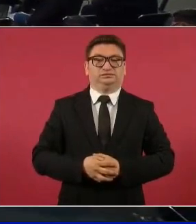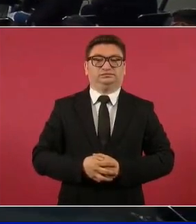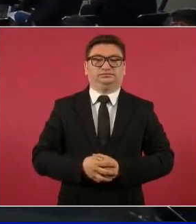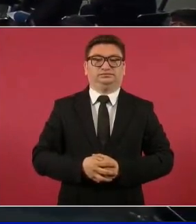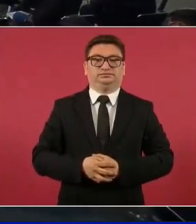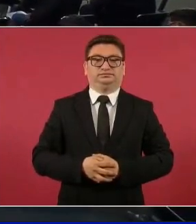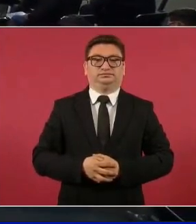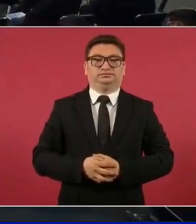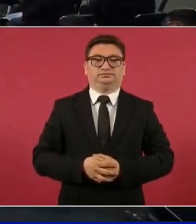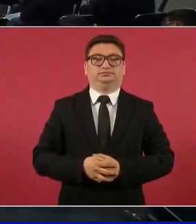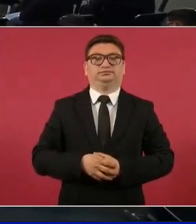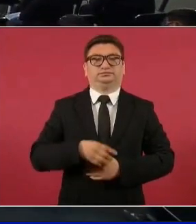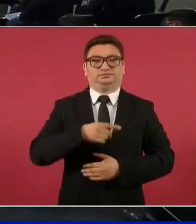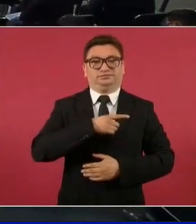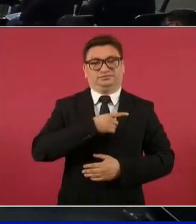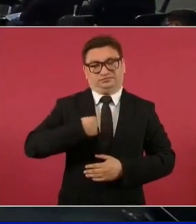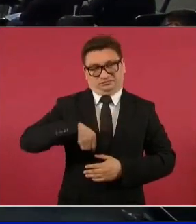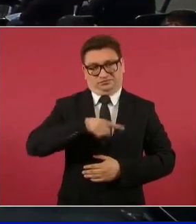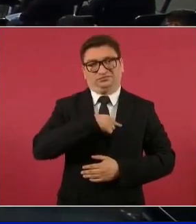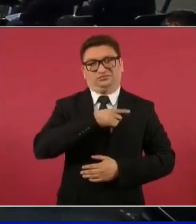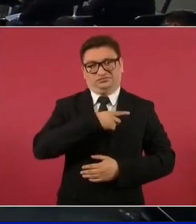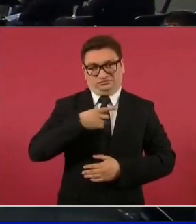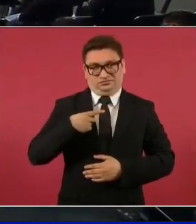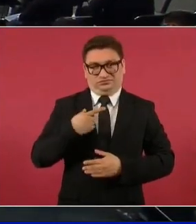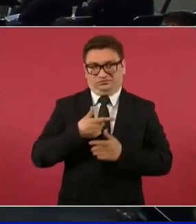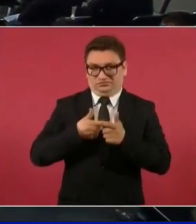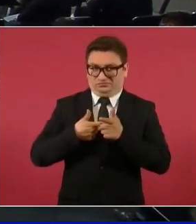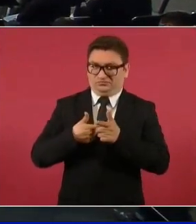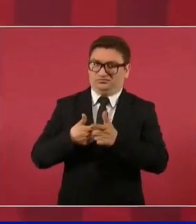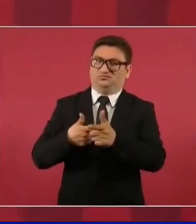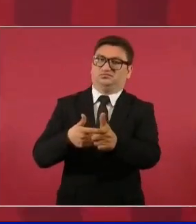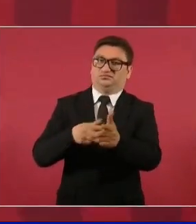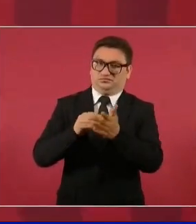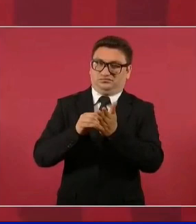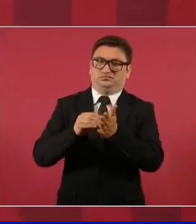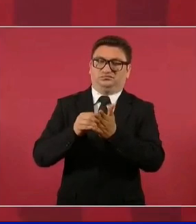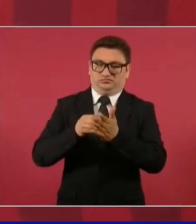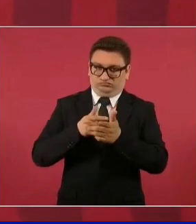Y pues, Tenemos que mantenernos, porque ya